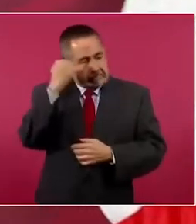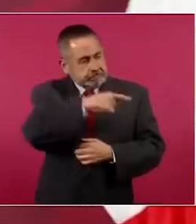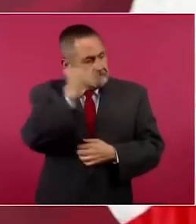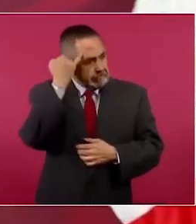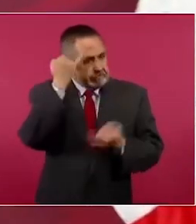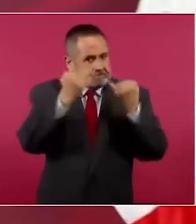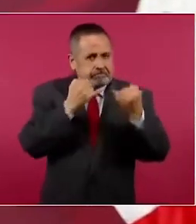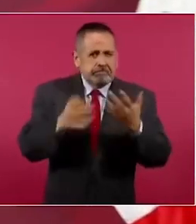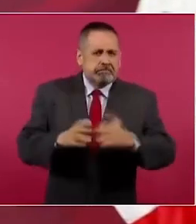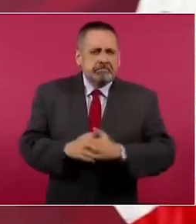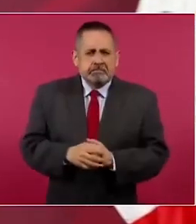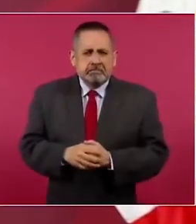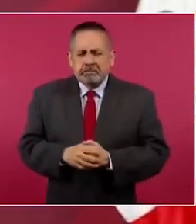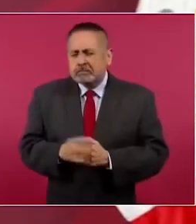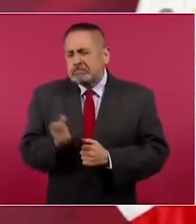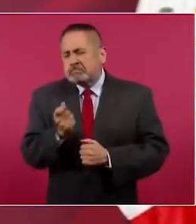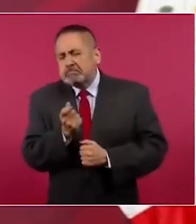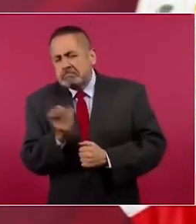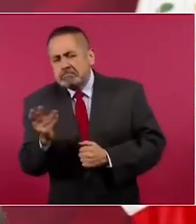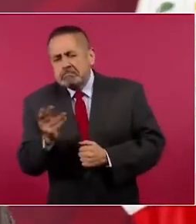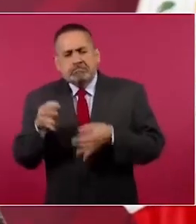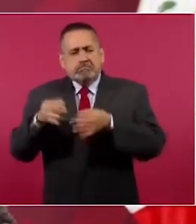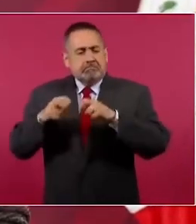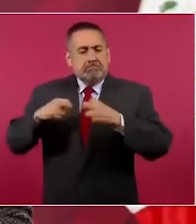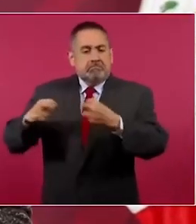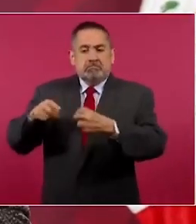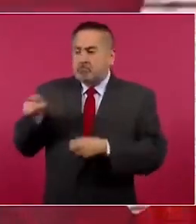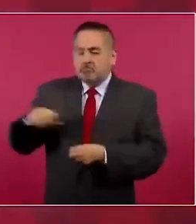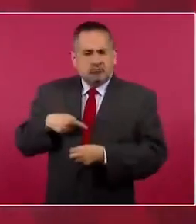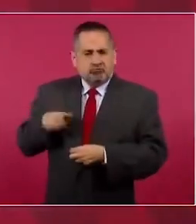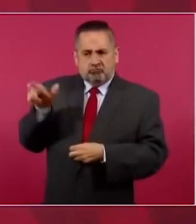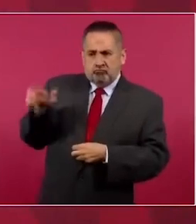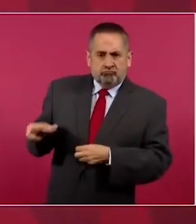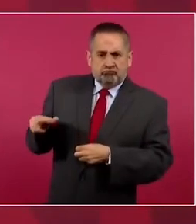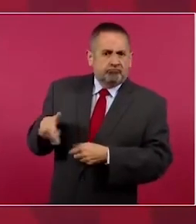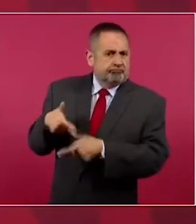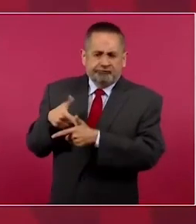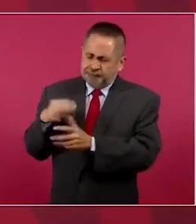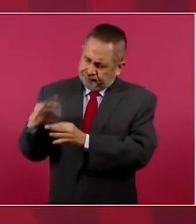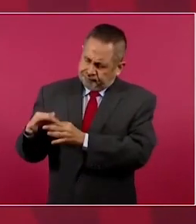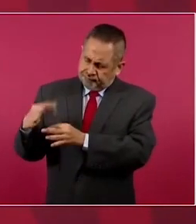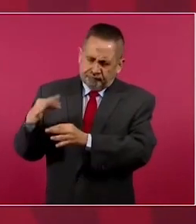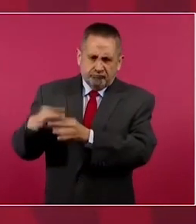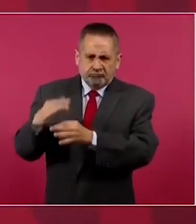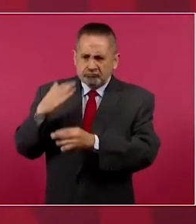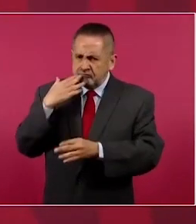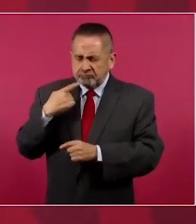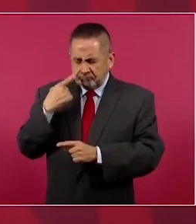y muy poquitos, pero ella ha sido muy consecuente.